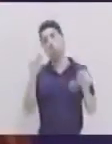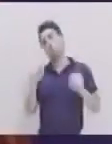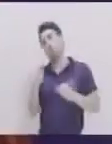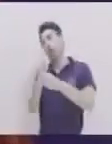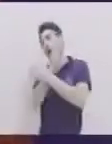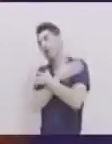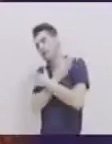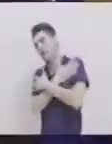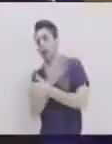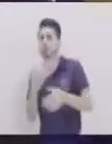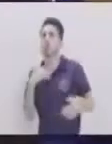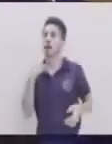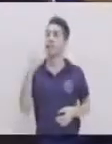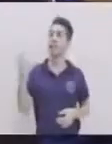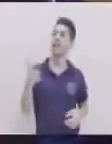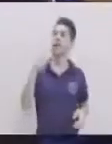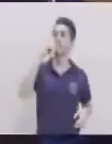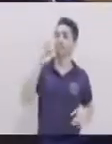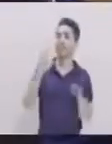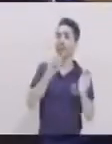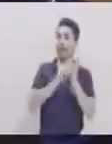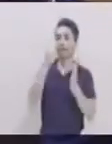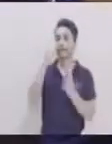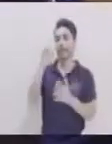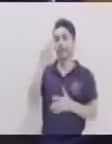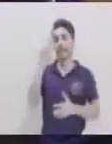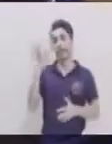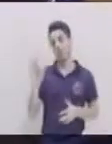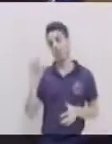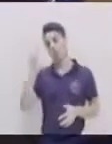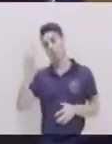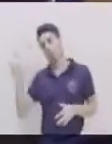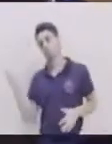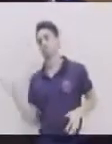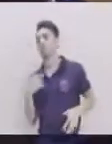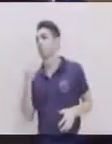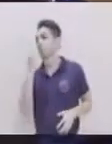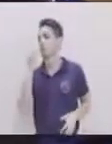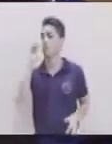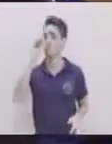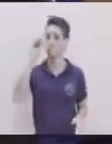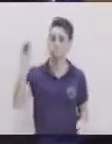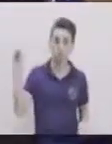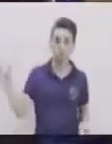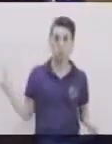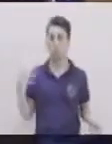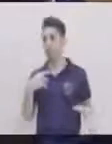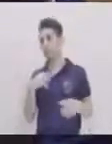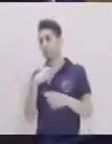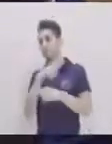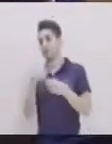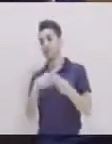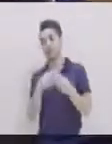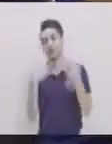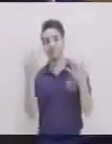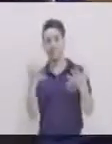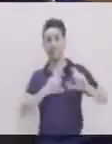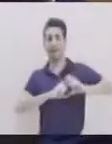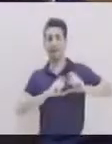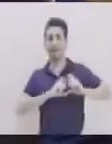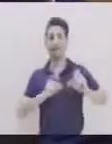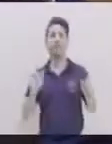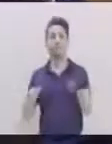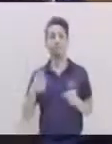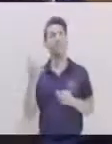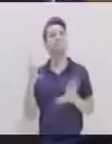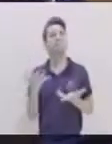un te quiero, le doy besos o incluso le estamos demostrando cariño a nuestra familia cuando los ayudamos con algo que